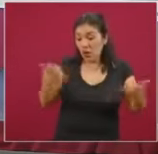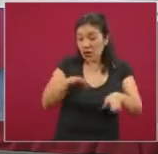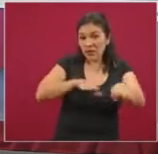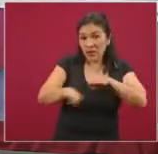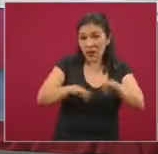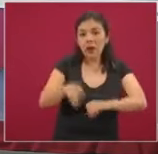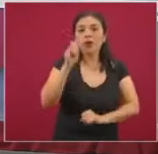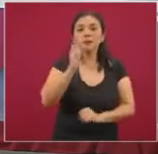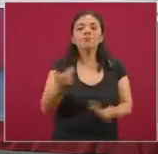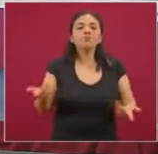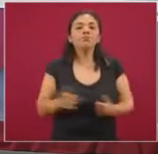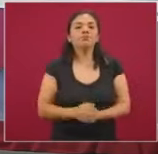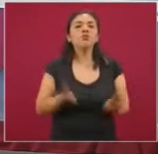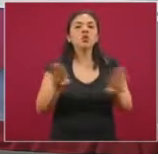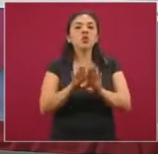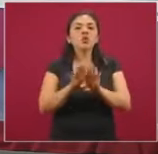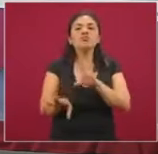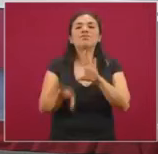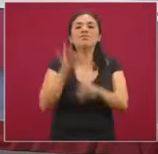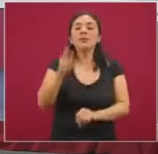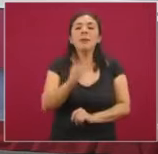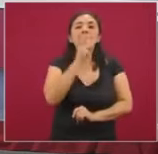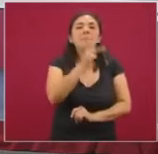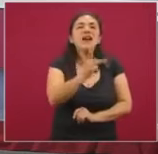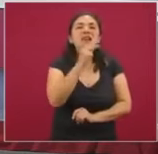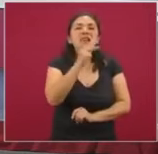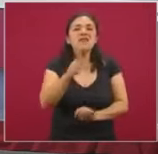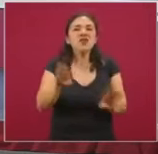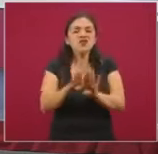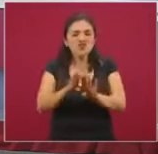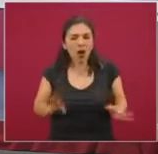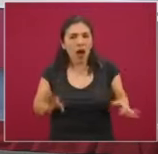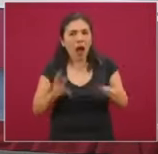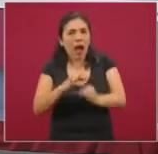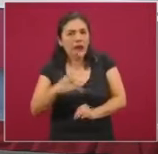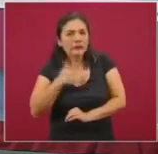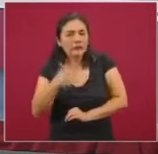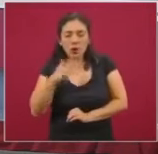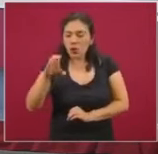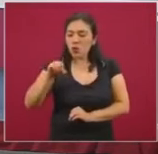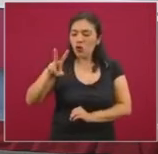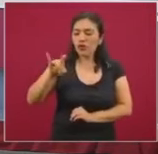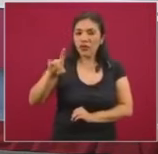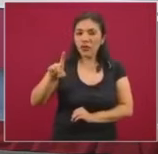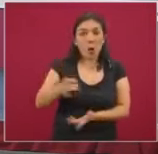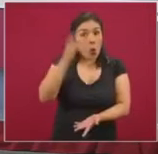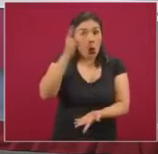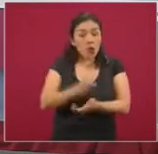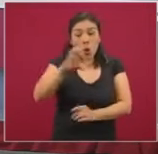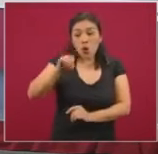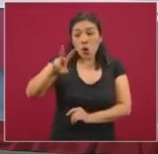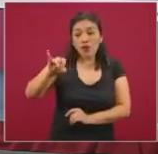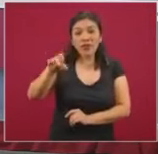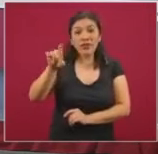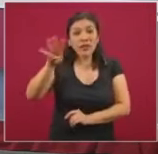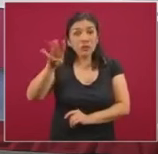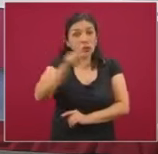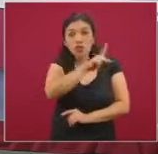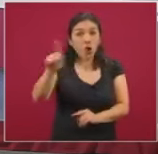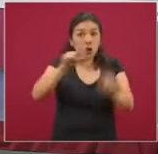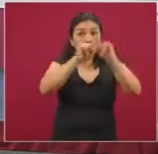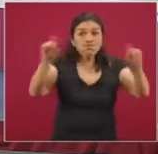fue el poder encontrar algunas palabras que se asocian con COVID, no solamente COVID-19, sino también pues todo lo que se